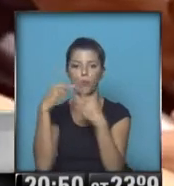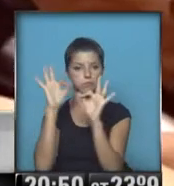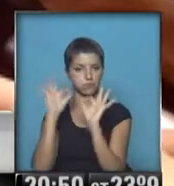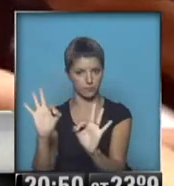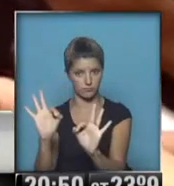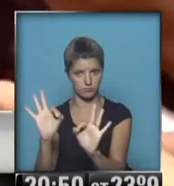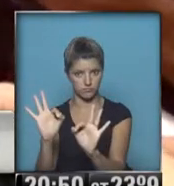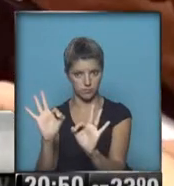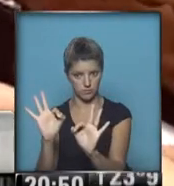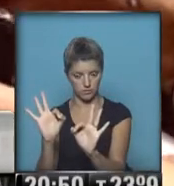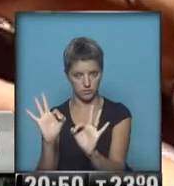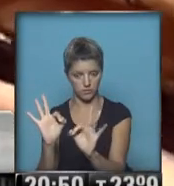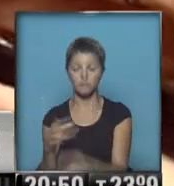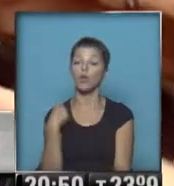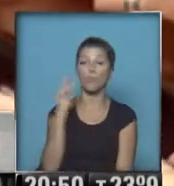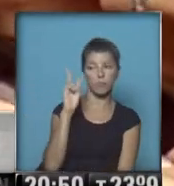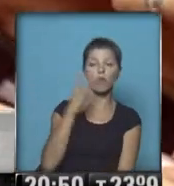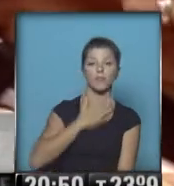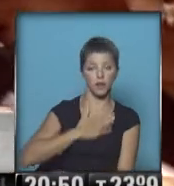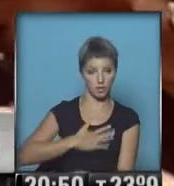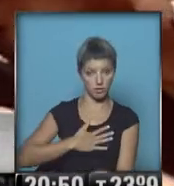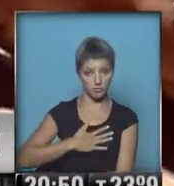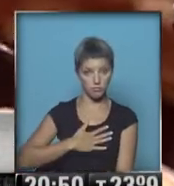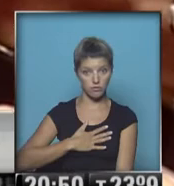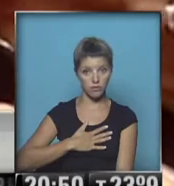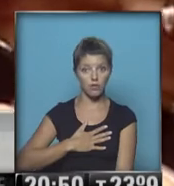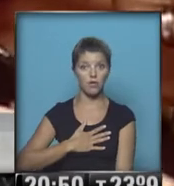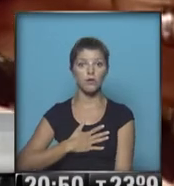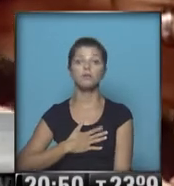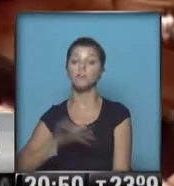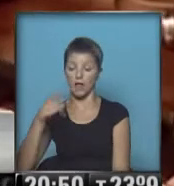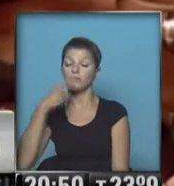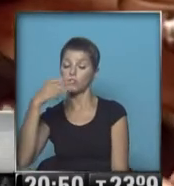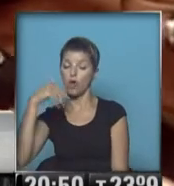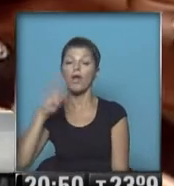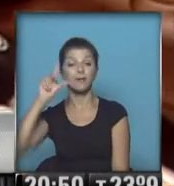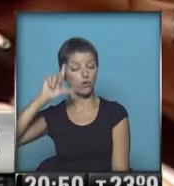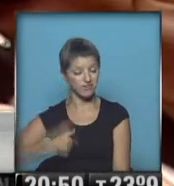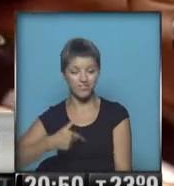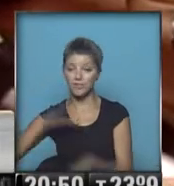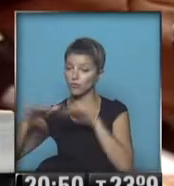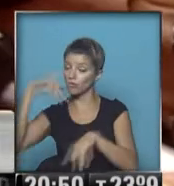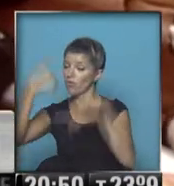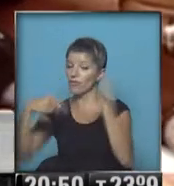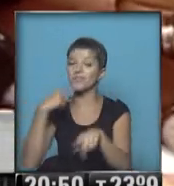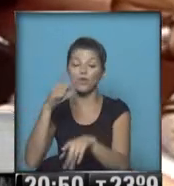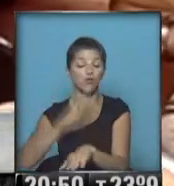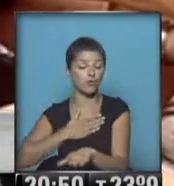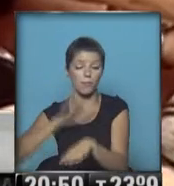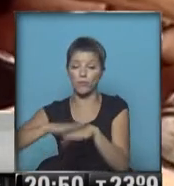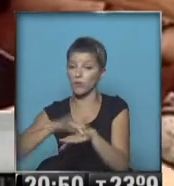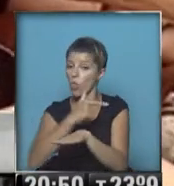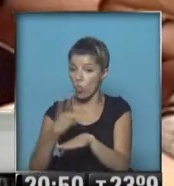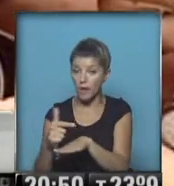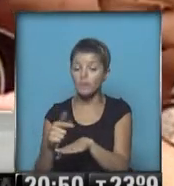final, se lo vio tranquilo, pregonó su inocencia en reiteradas oportunidades,